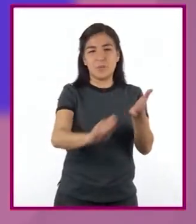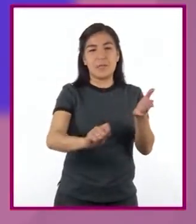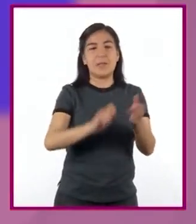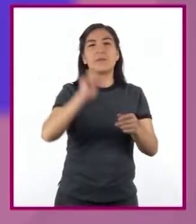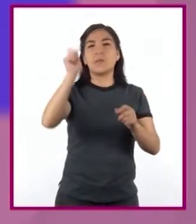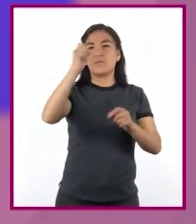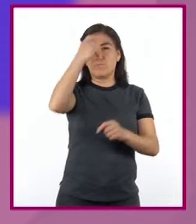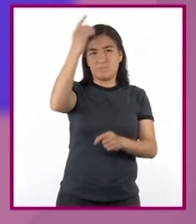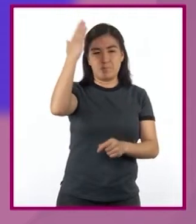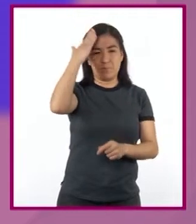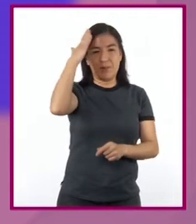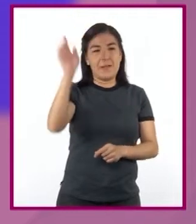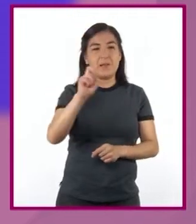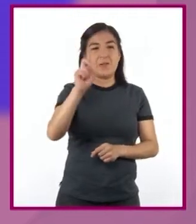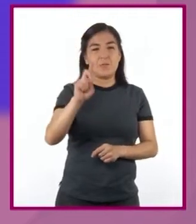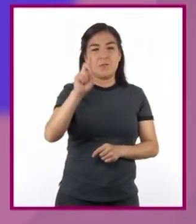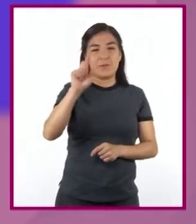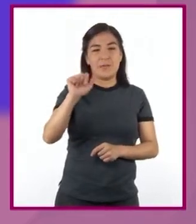David Bushnell.